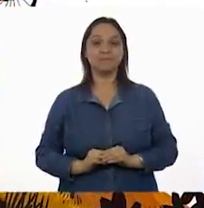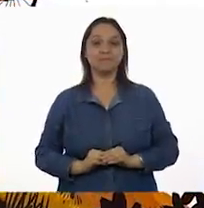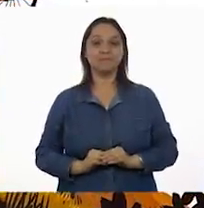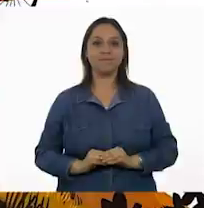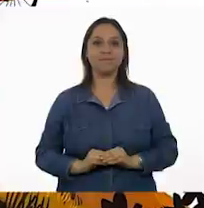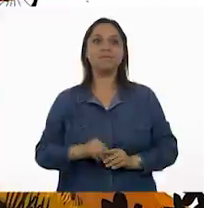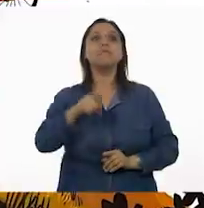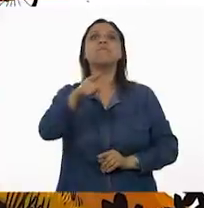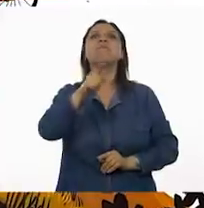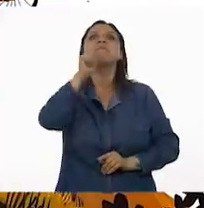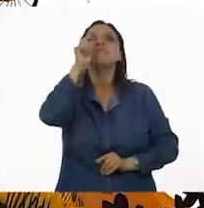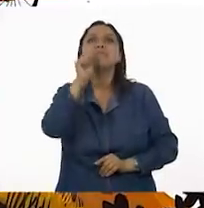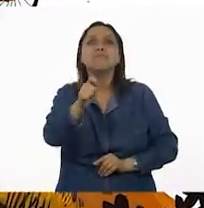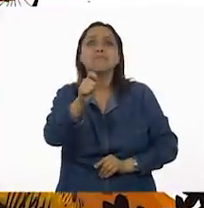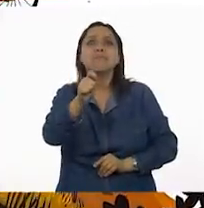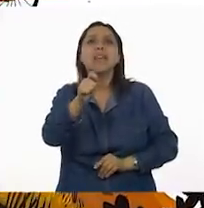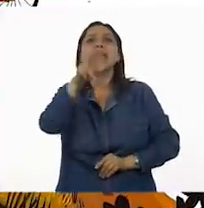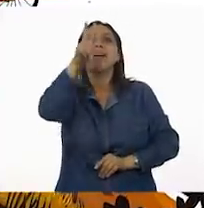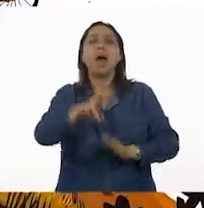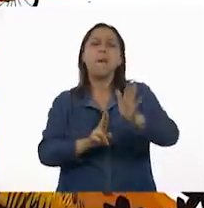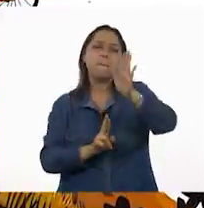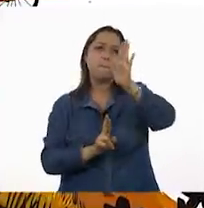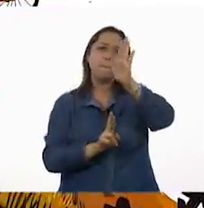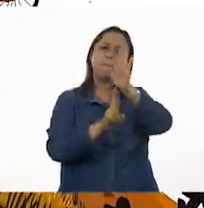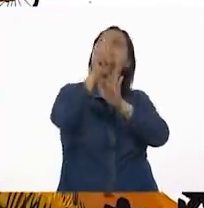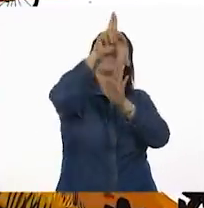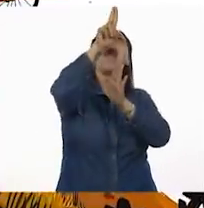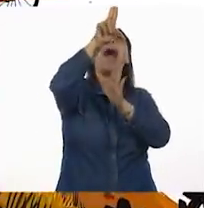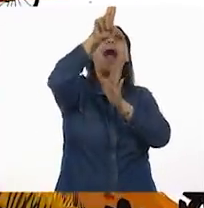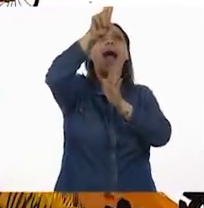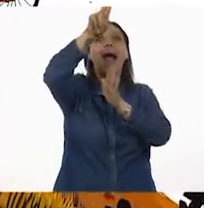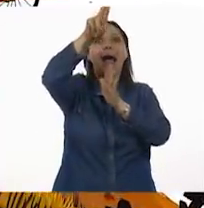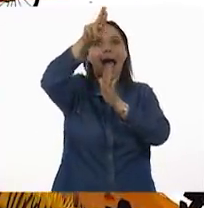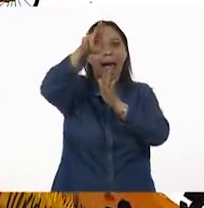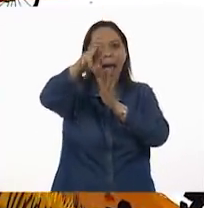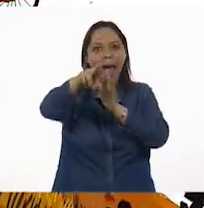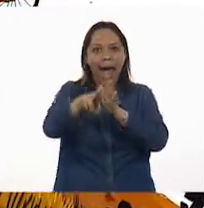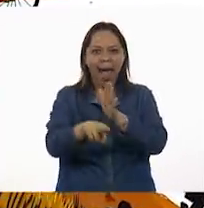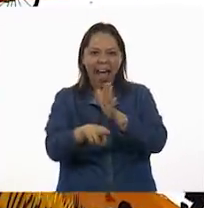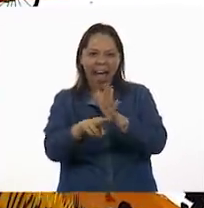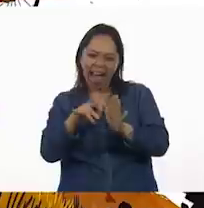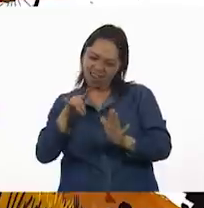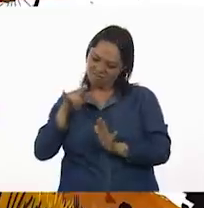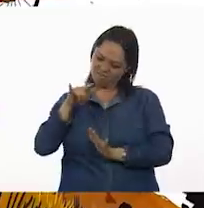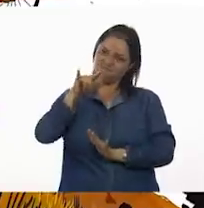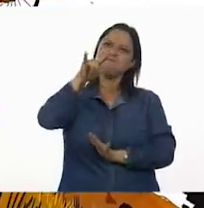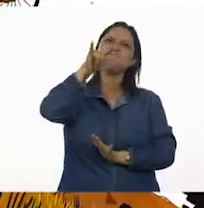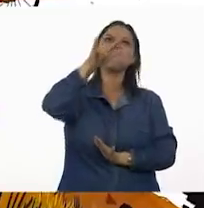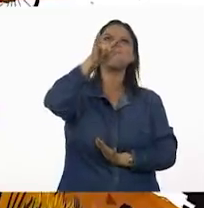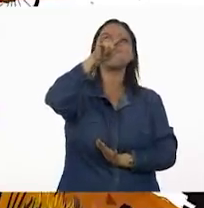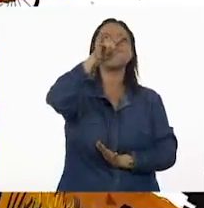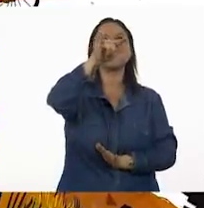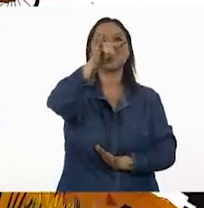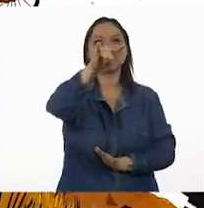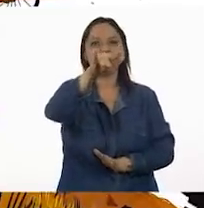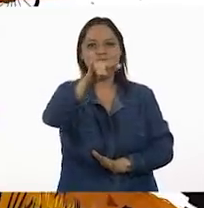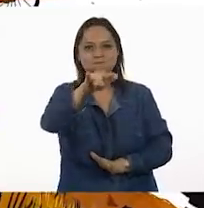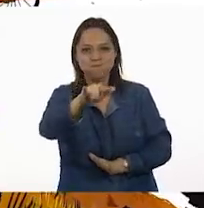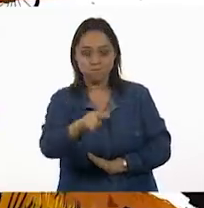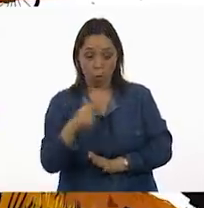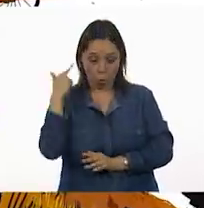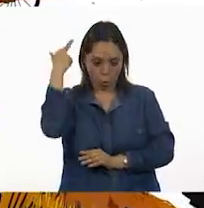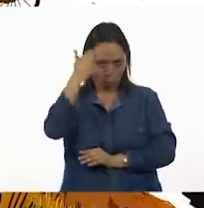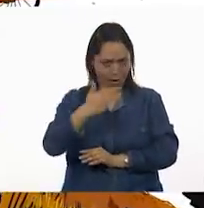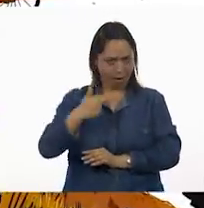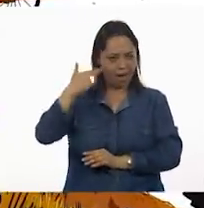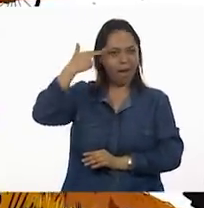¡Es un cohete supersónico! ¡Un jet de tres cabinas! ¡Un rey